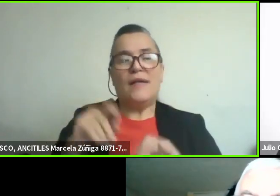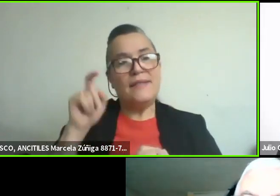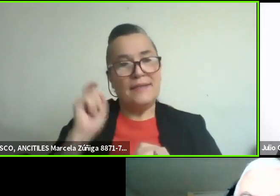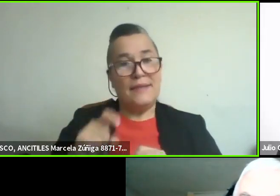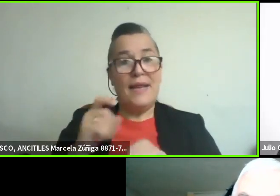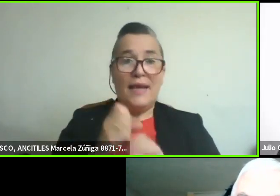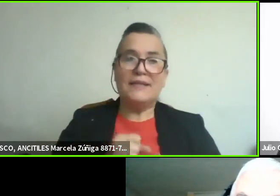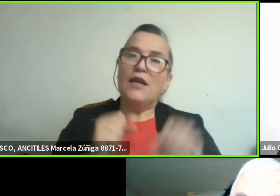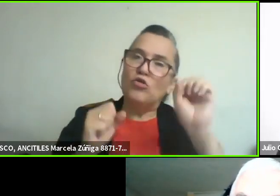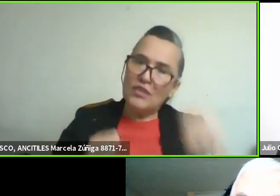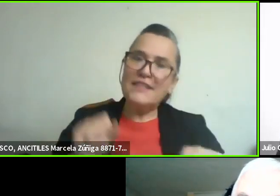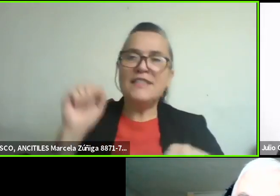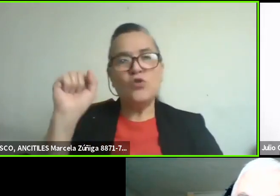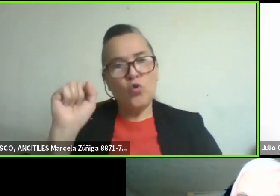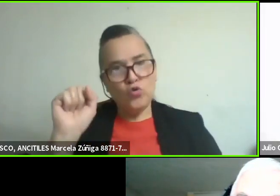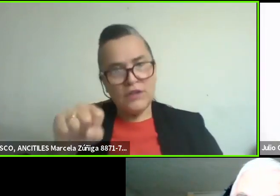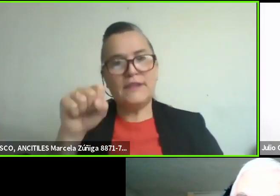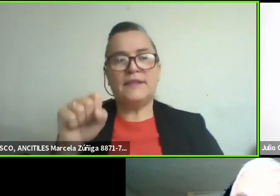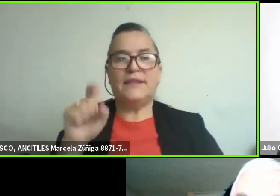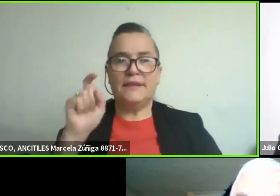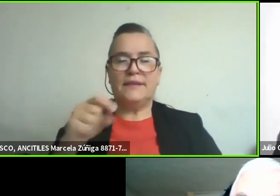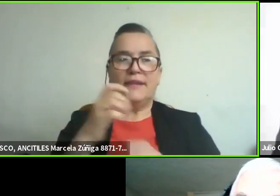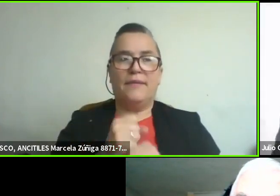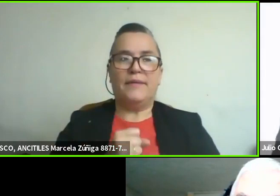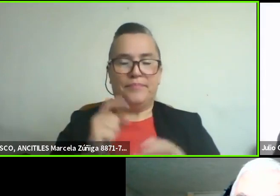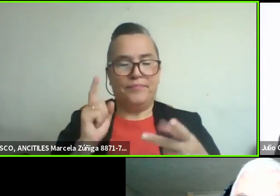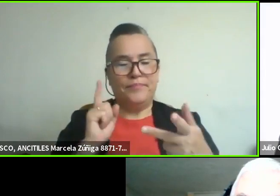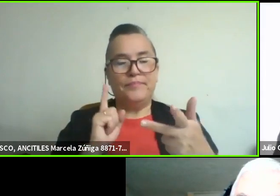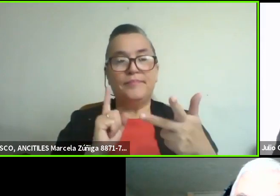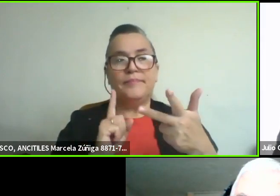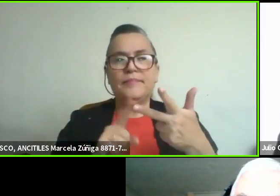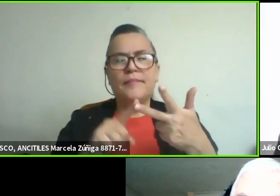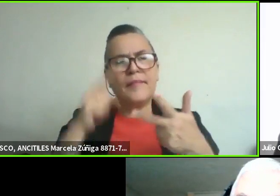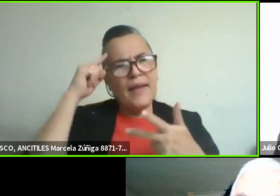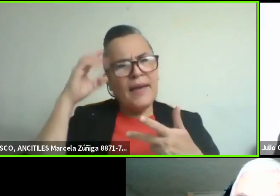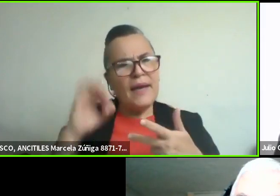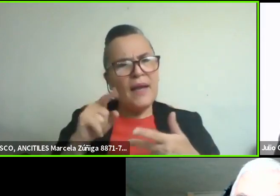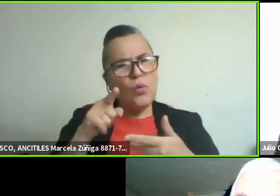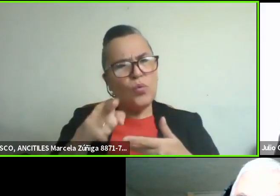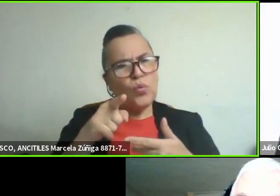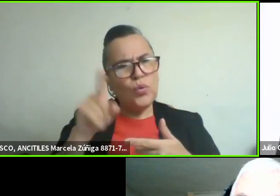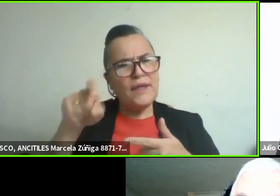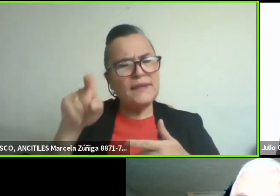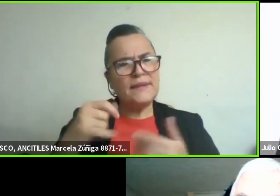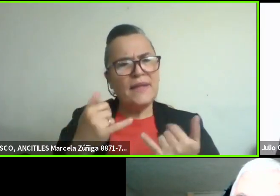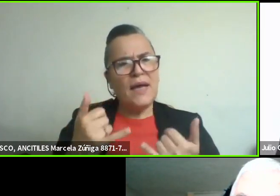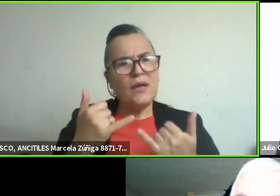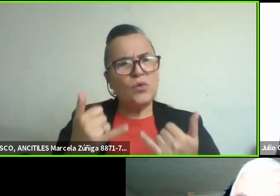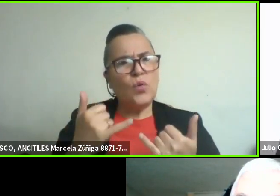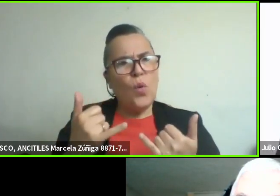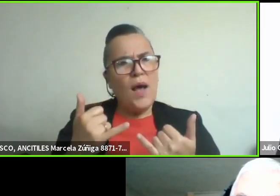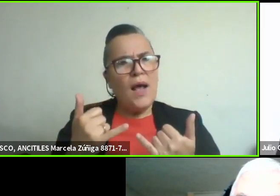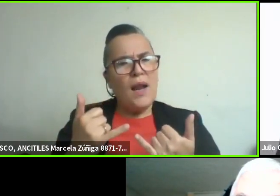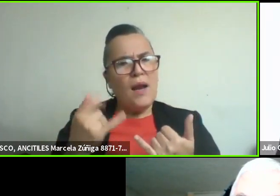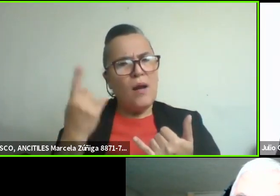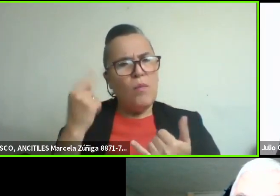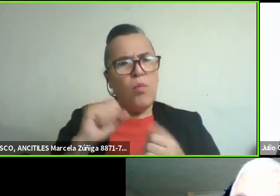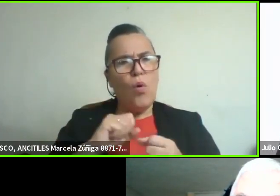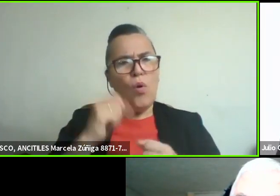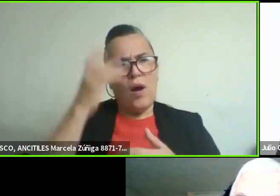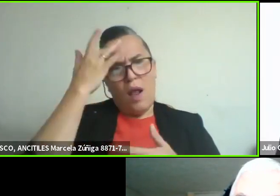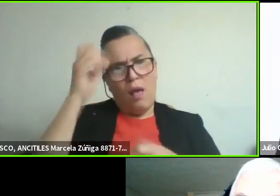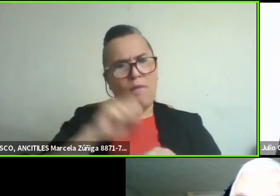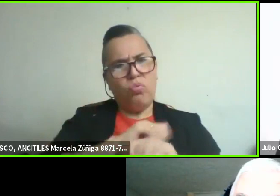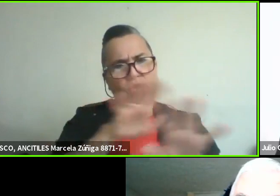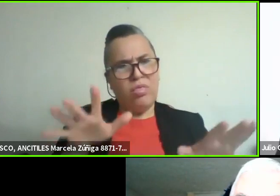sí gracias doctor le preguntan cree usted que la necesidad actual de trabajar online debido a la pandemia causada por el coni